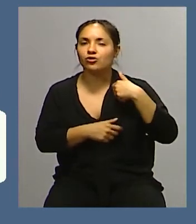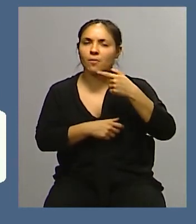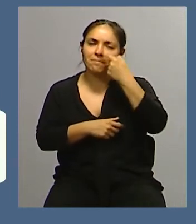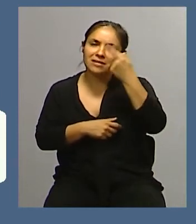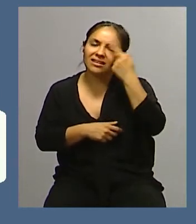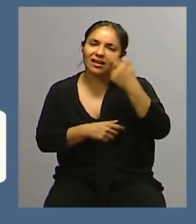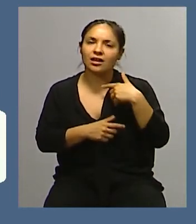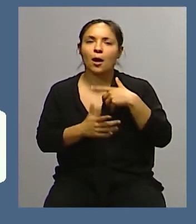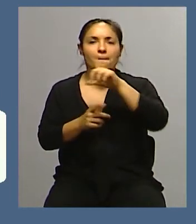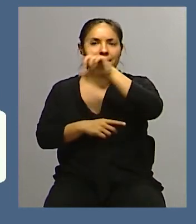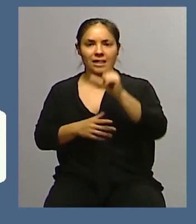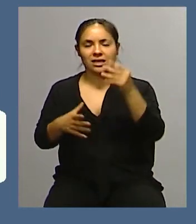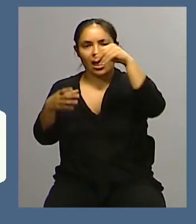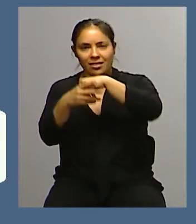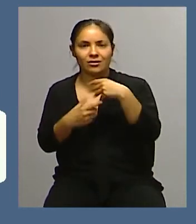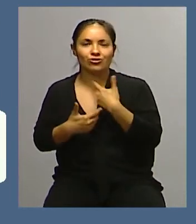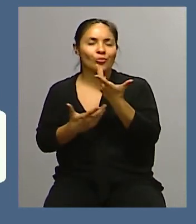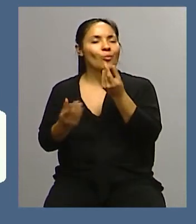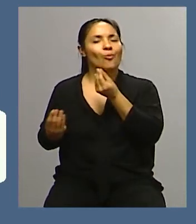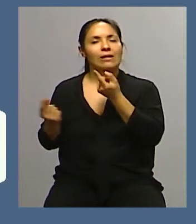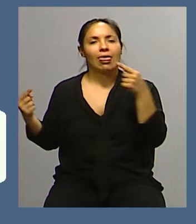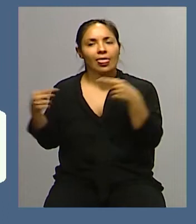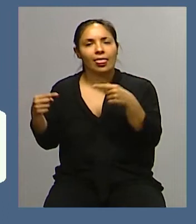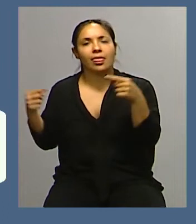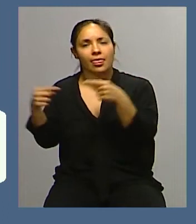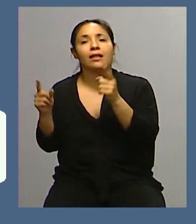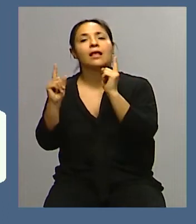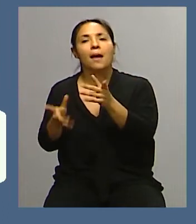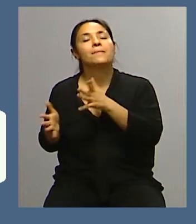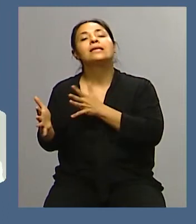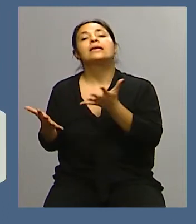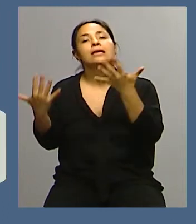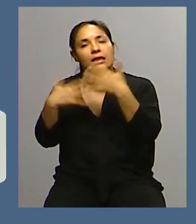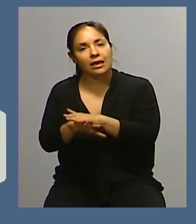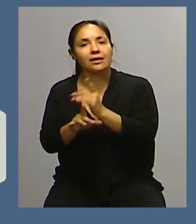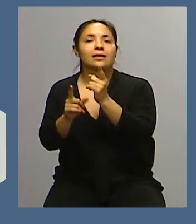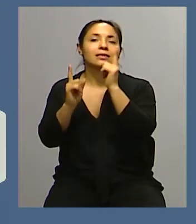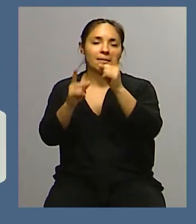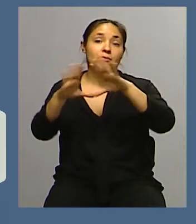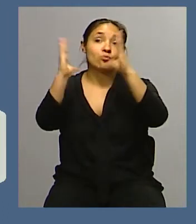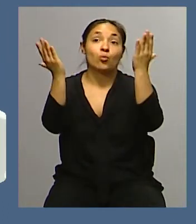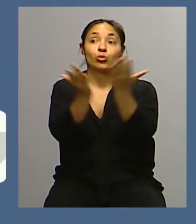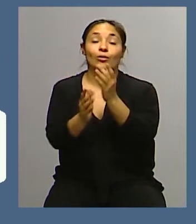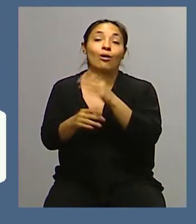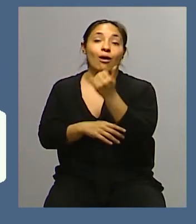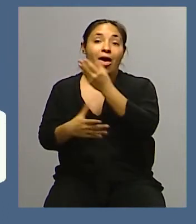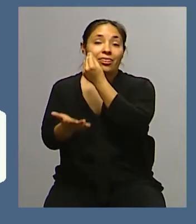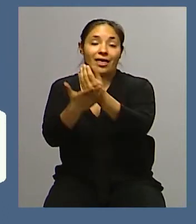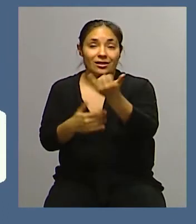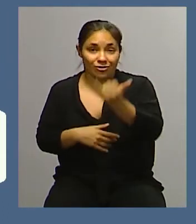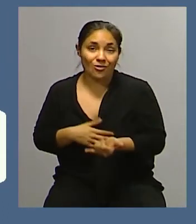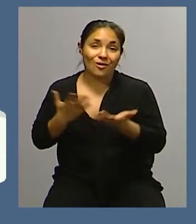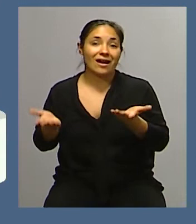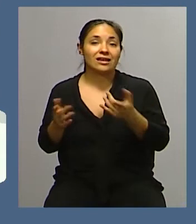que se sesionen estos países tan adversos porque también tienen que integrarse y también son parte de este planeta y de esta problemática, ¿no? Son